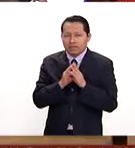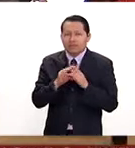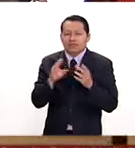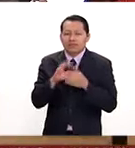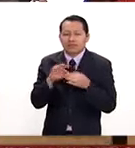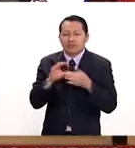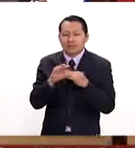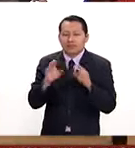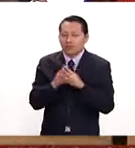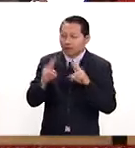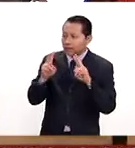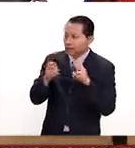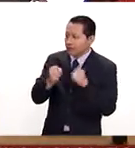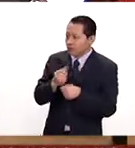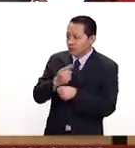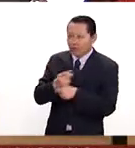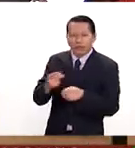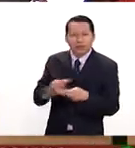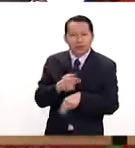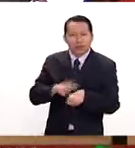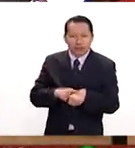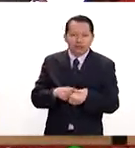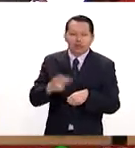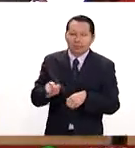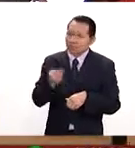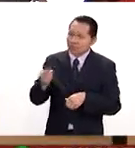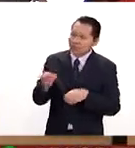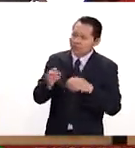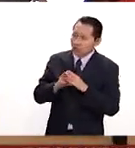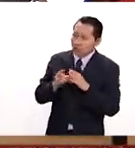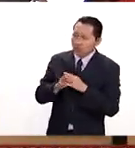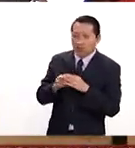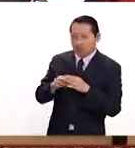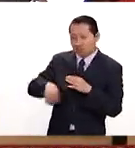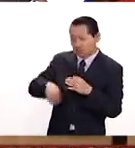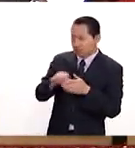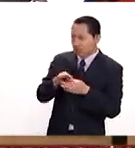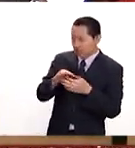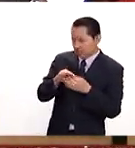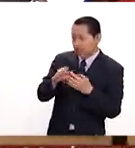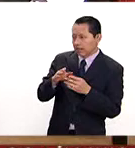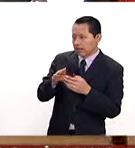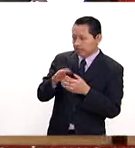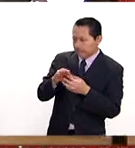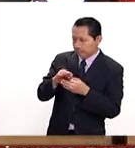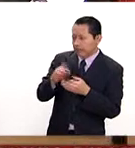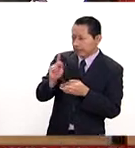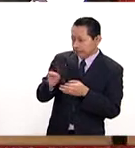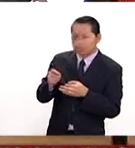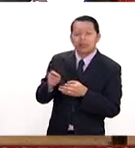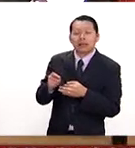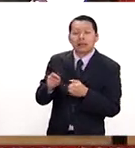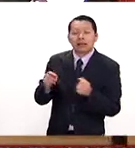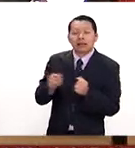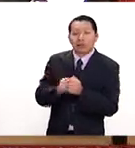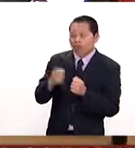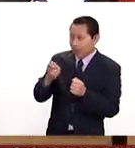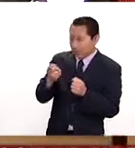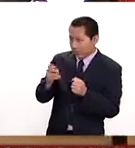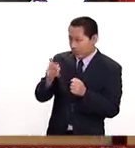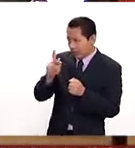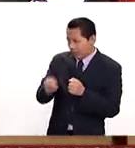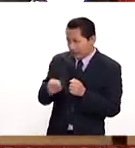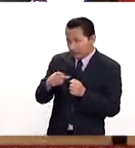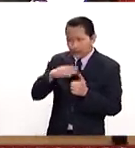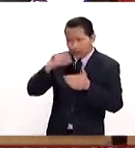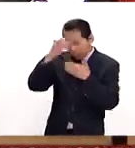con seguridad nacional y la pregunta es, con esto, reiterando en algo que ya medio mencionaste, es con esto sí bloquea la